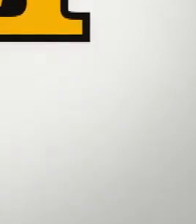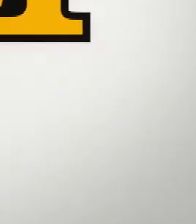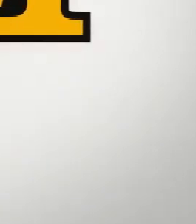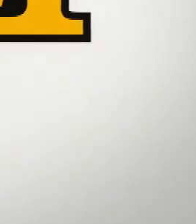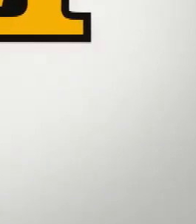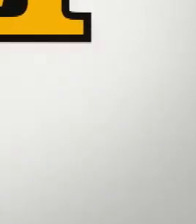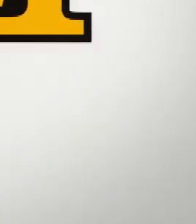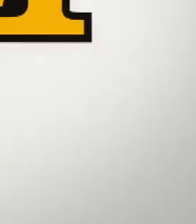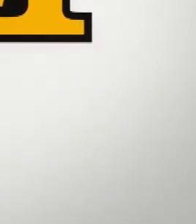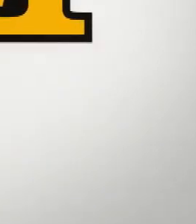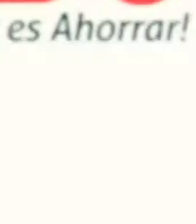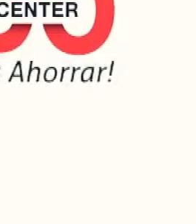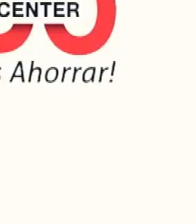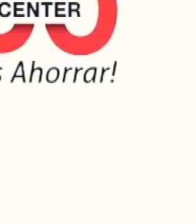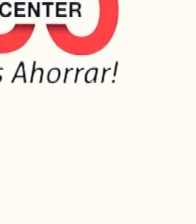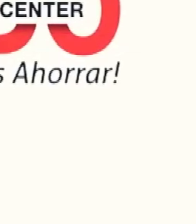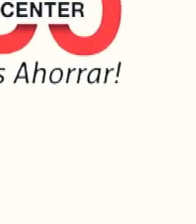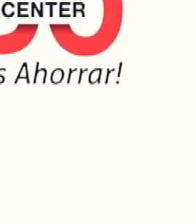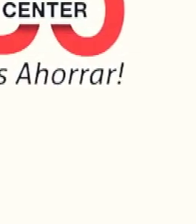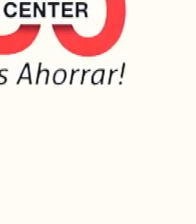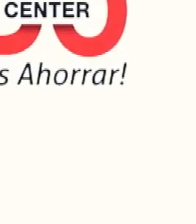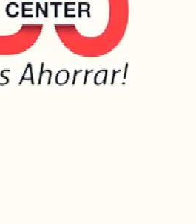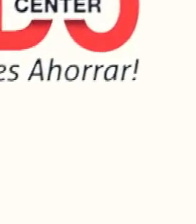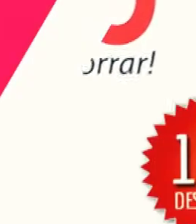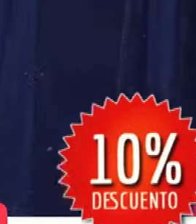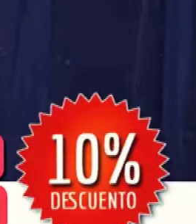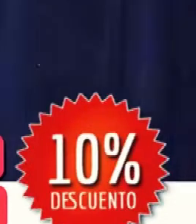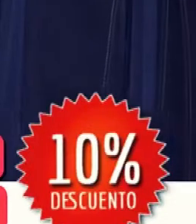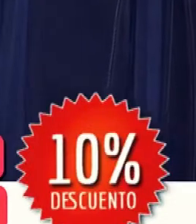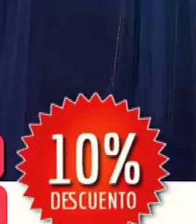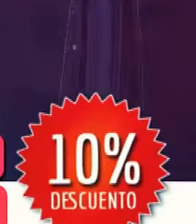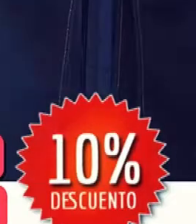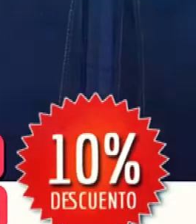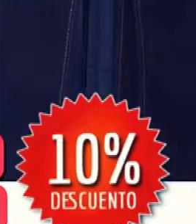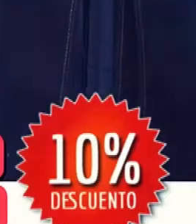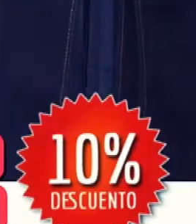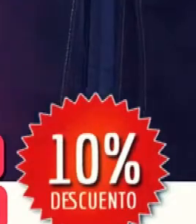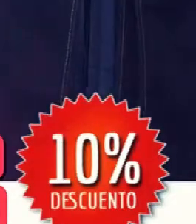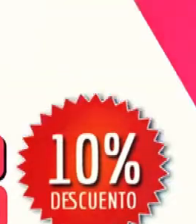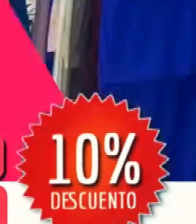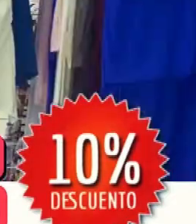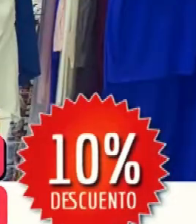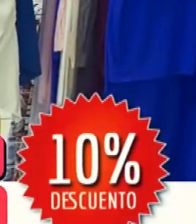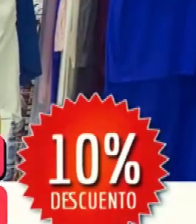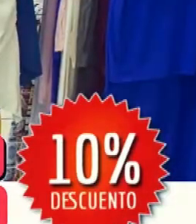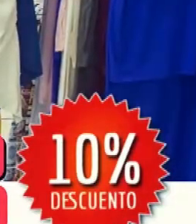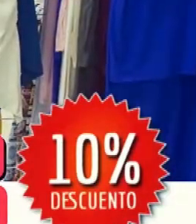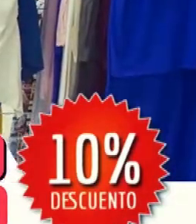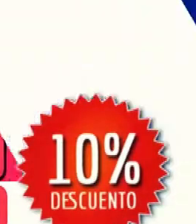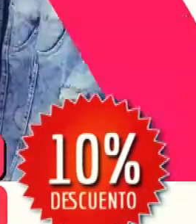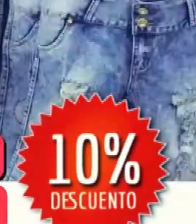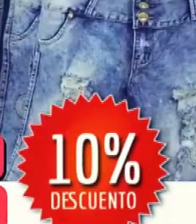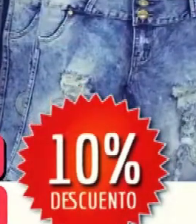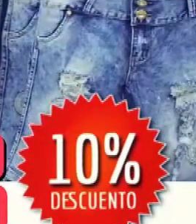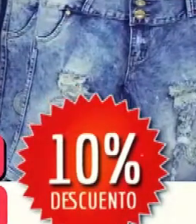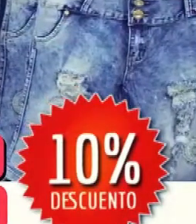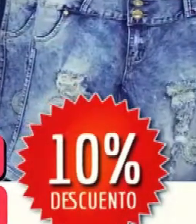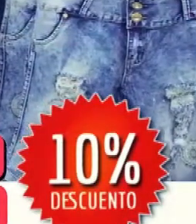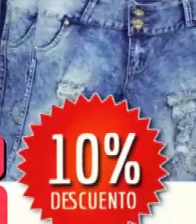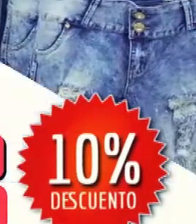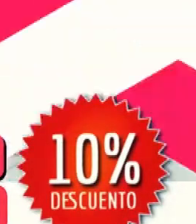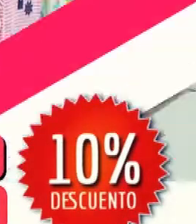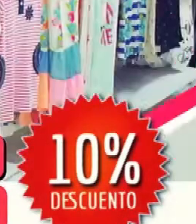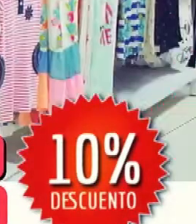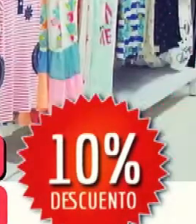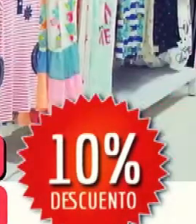ti. En el Dorado Center celebramos el mes de las madres por lo alto. Realiza compras